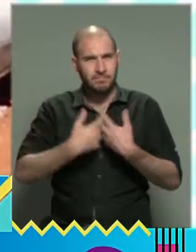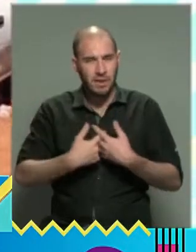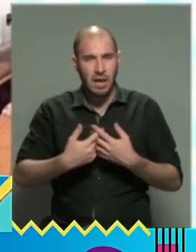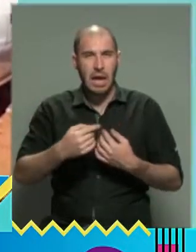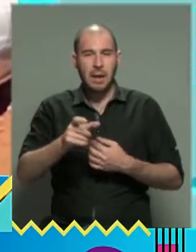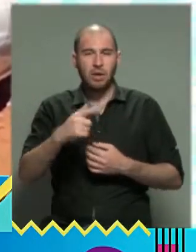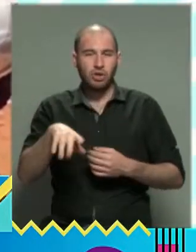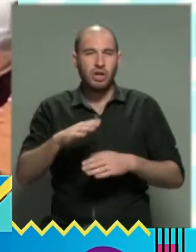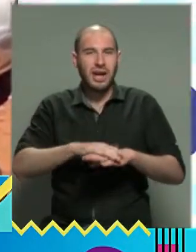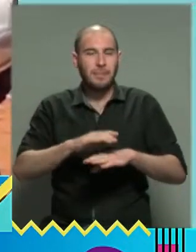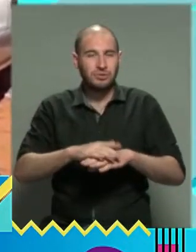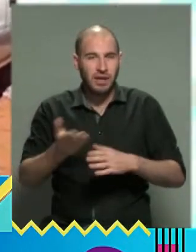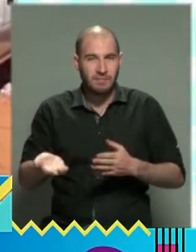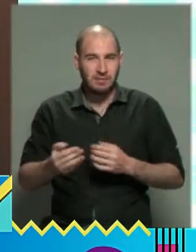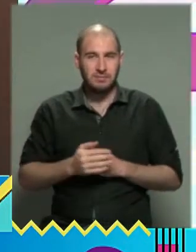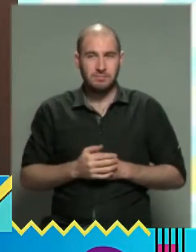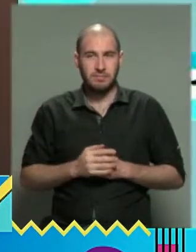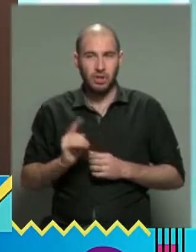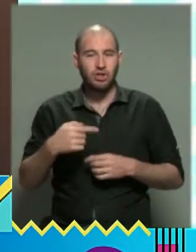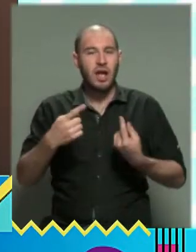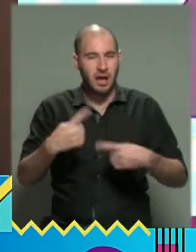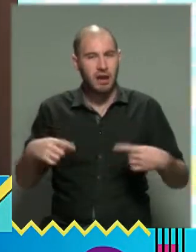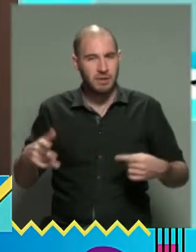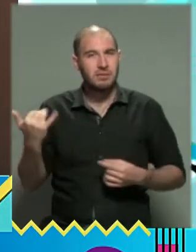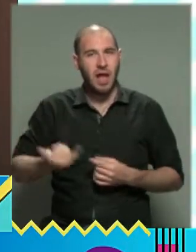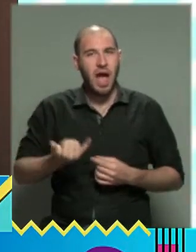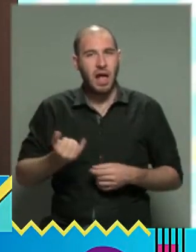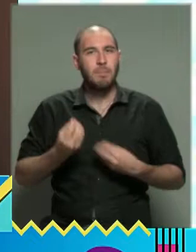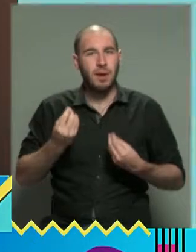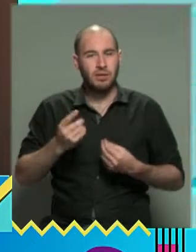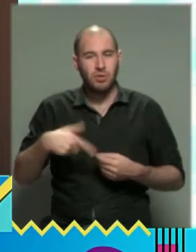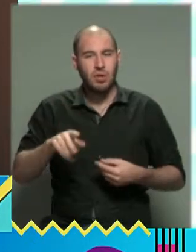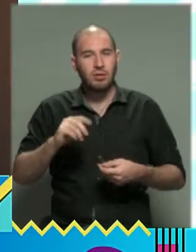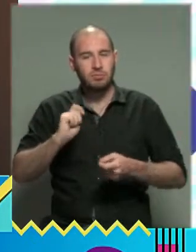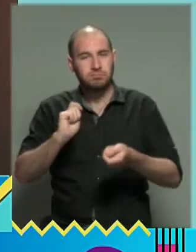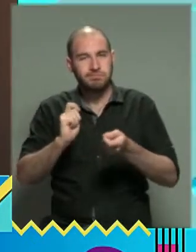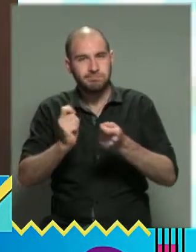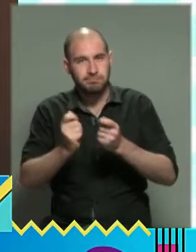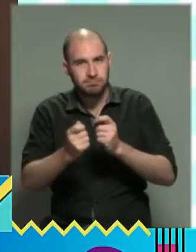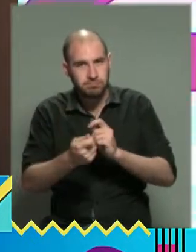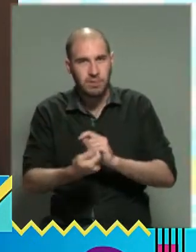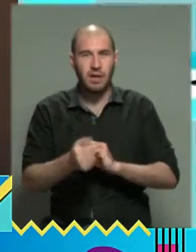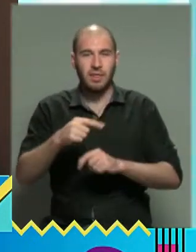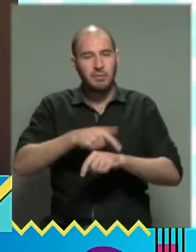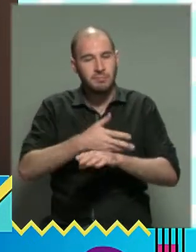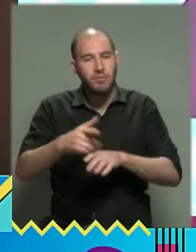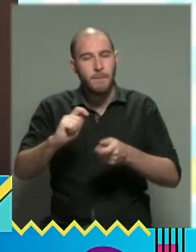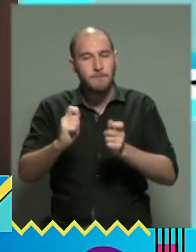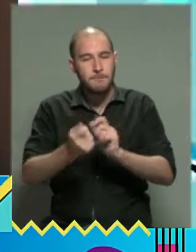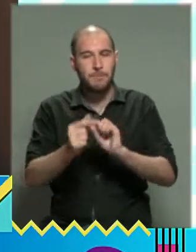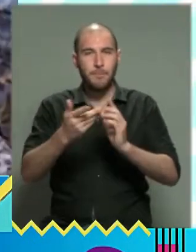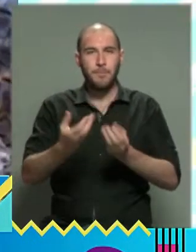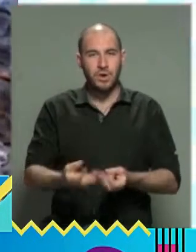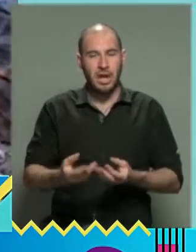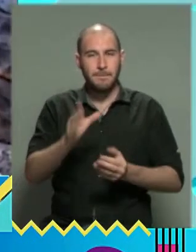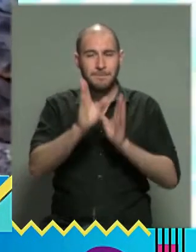tenemos en nuestras manos alguna herramienta para ir cambiando de a poco en el tiempo, porque hay muy